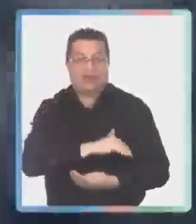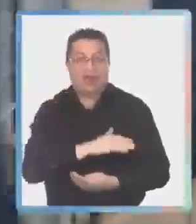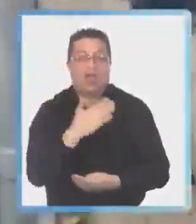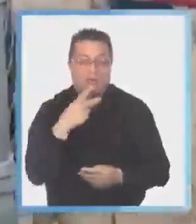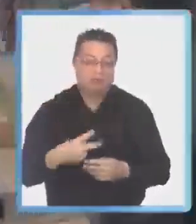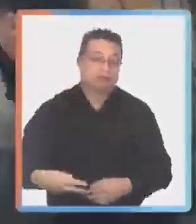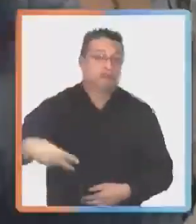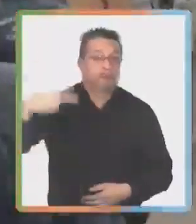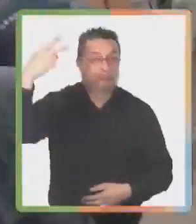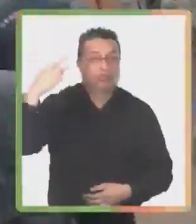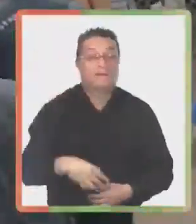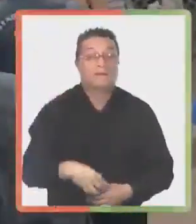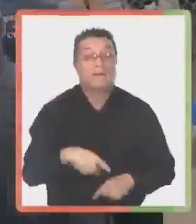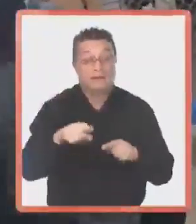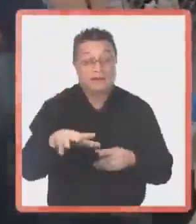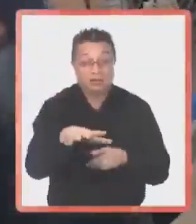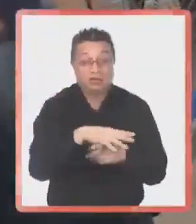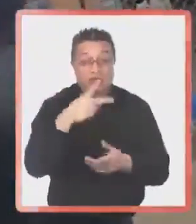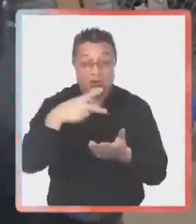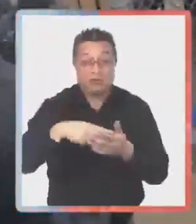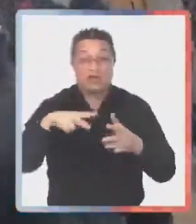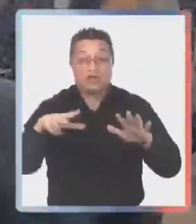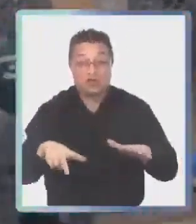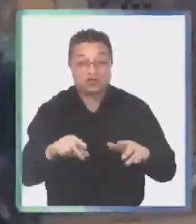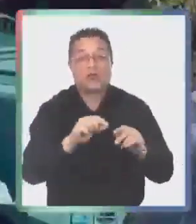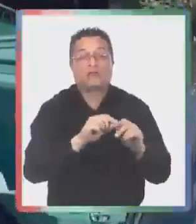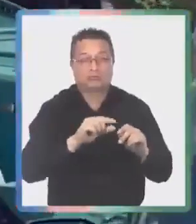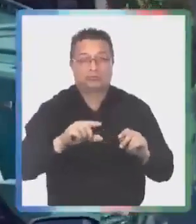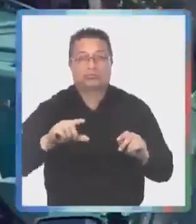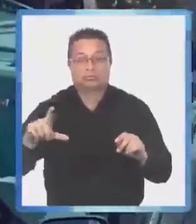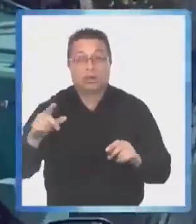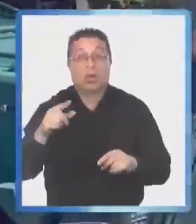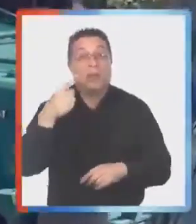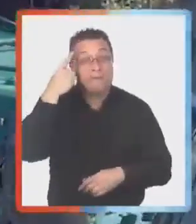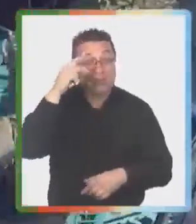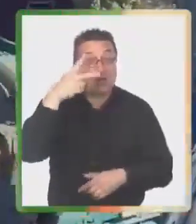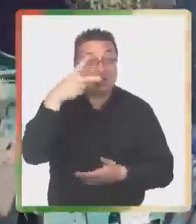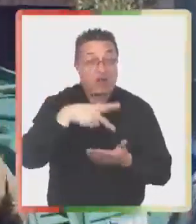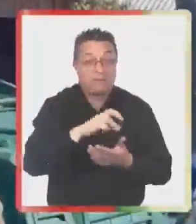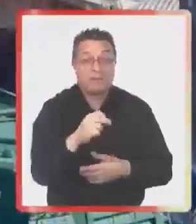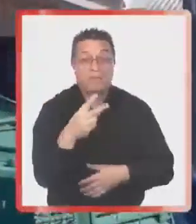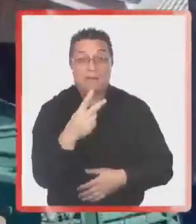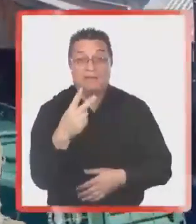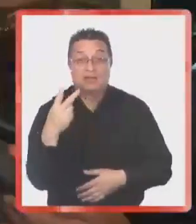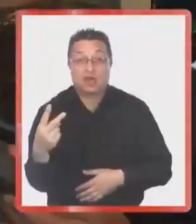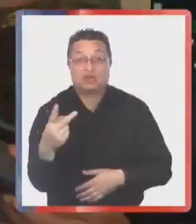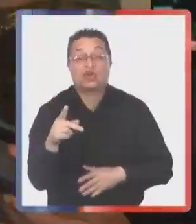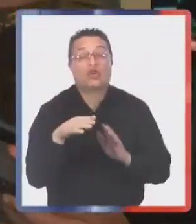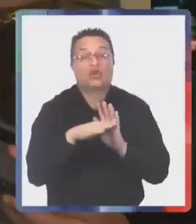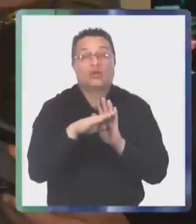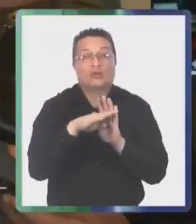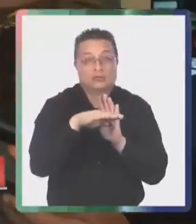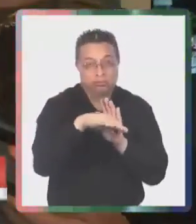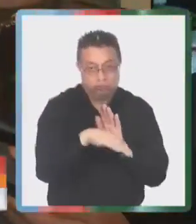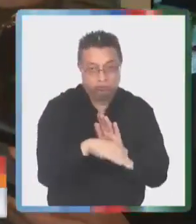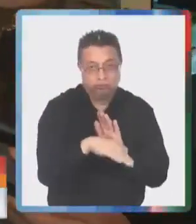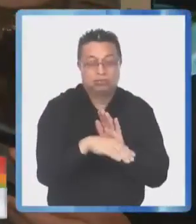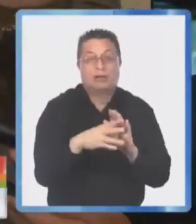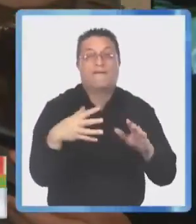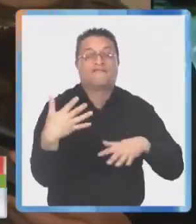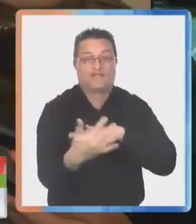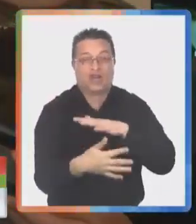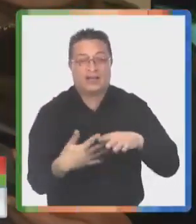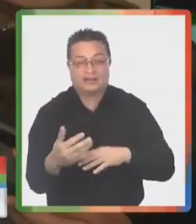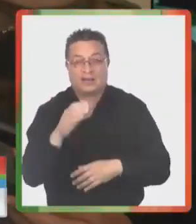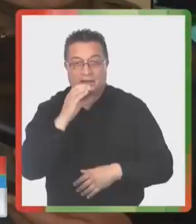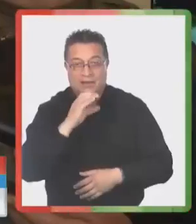penal de Angol. Una situación que desde el 2018 registraba un aumento, sin embargo, el 2022 se registró un descenso de